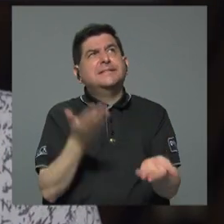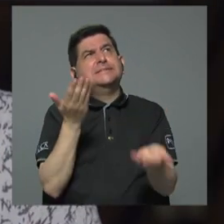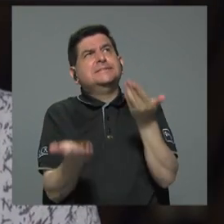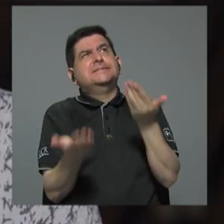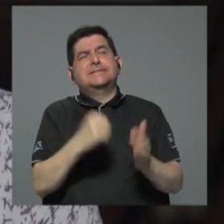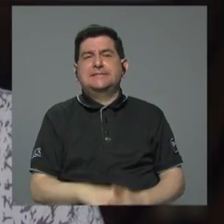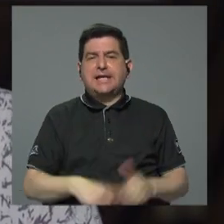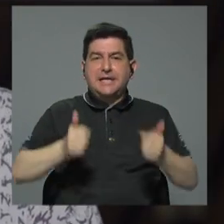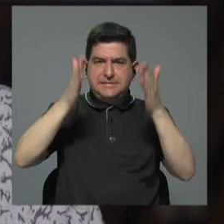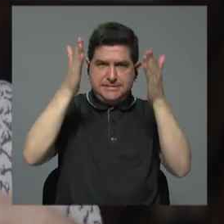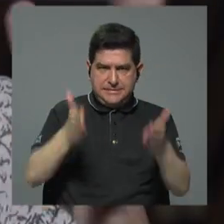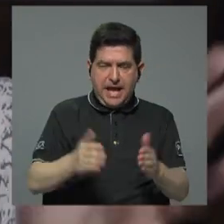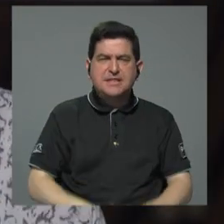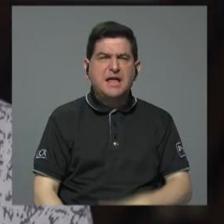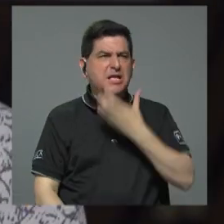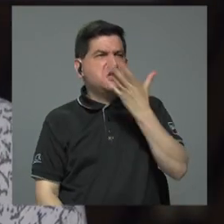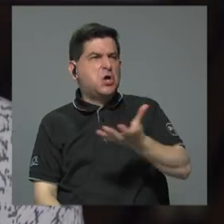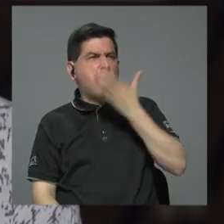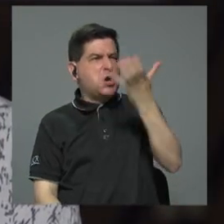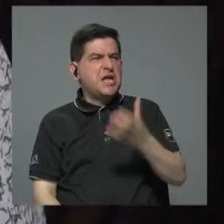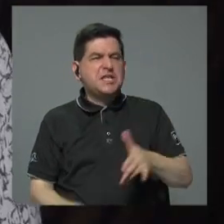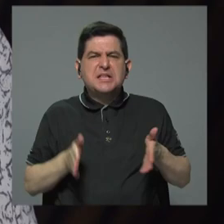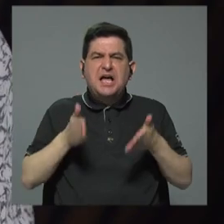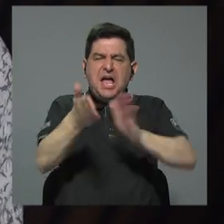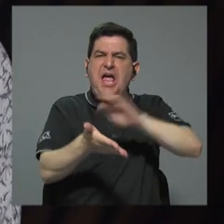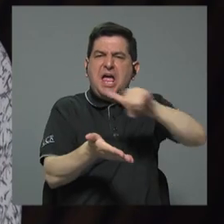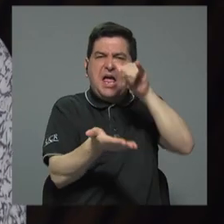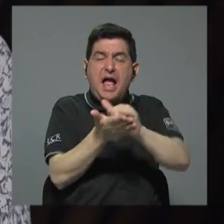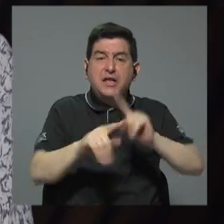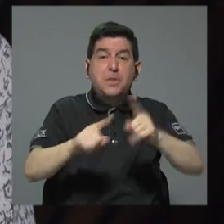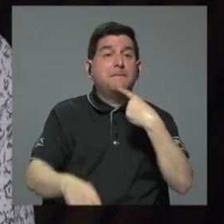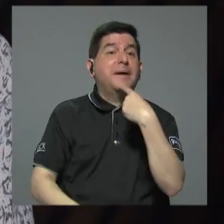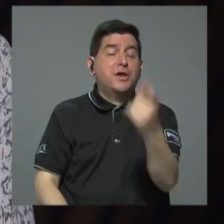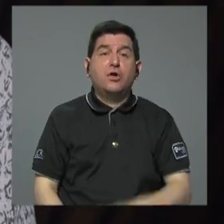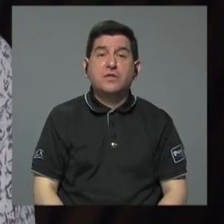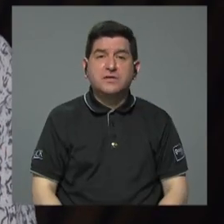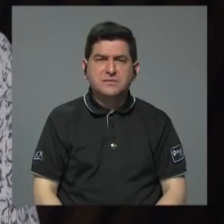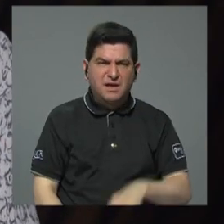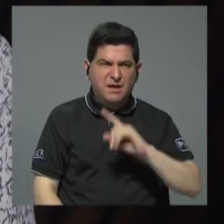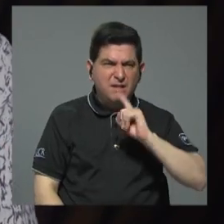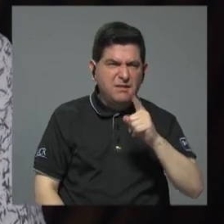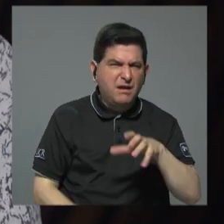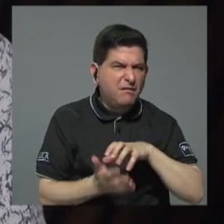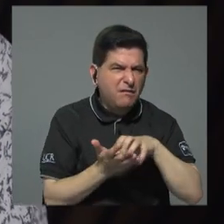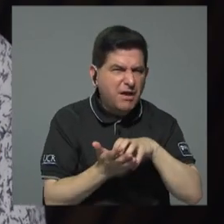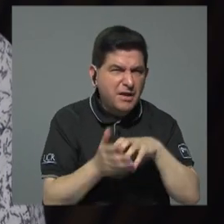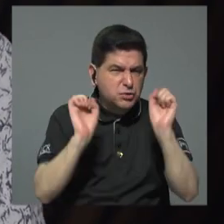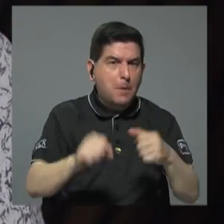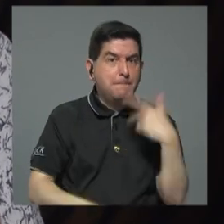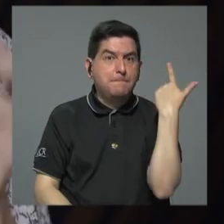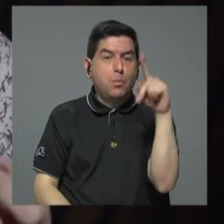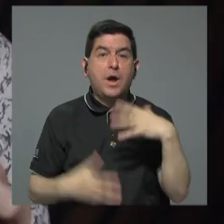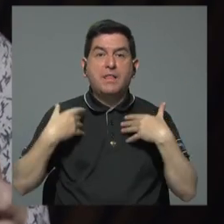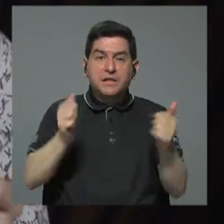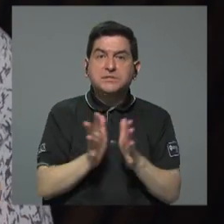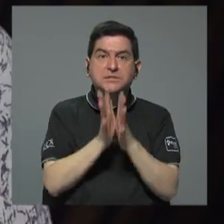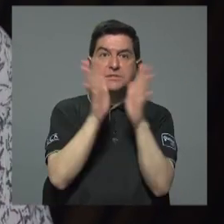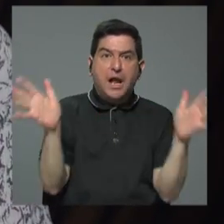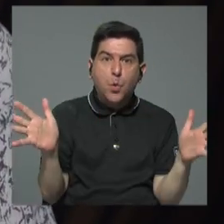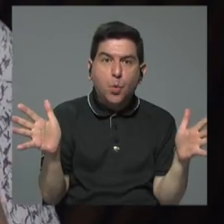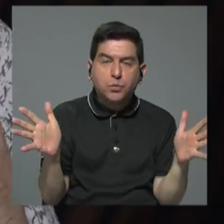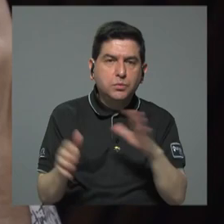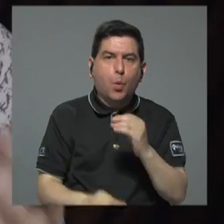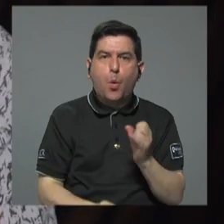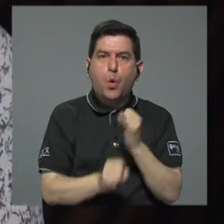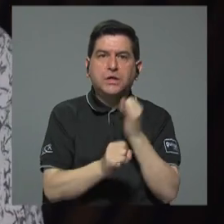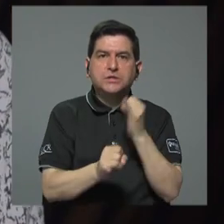ejemplo, un candidato se pone a gritar en una acera de San José, pero expresa afirmaciones dudosas que pueden poner en riesgo la salud pública o